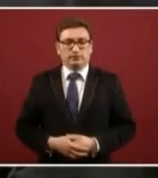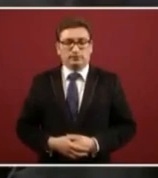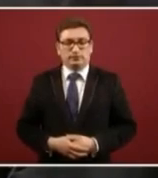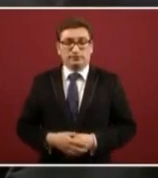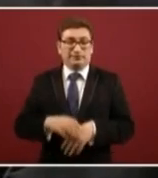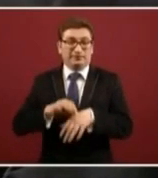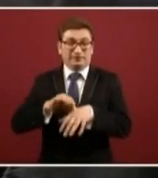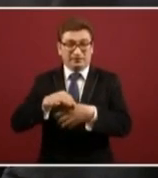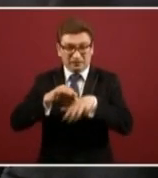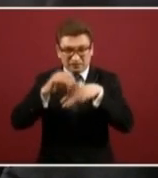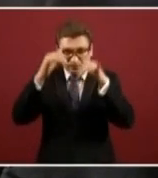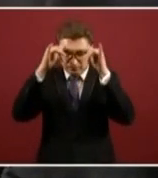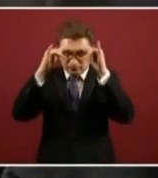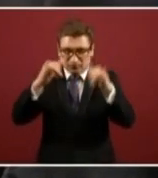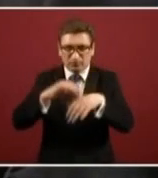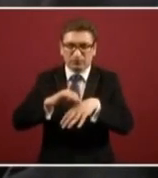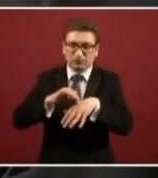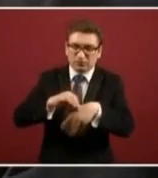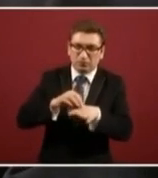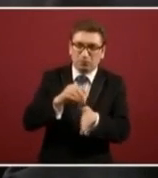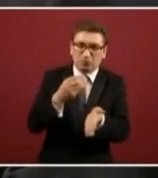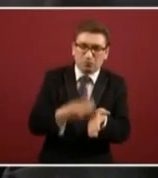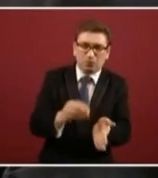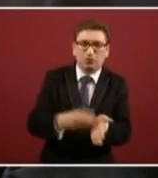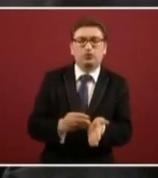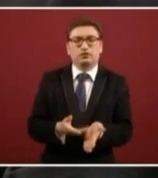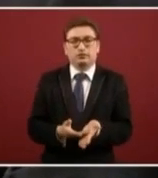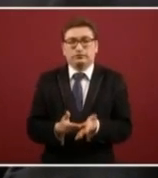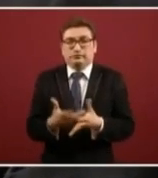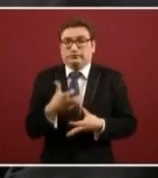carne de res, carne de cerdo, leche.